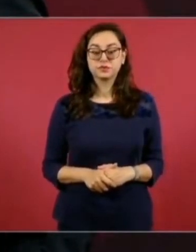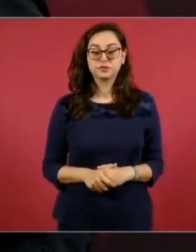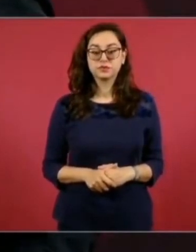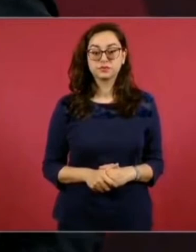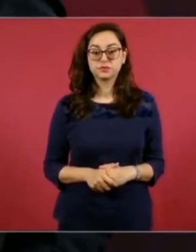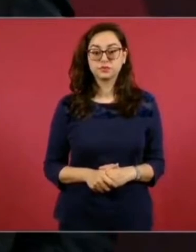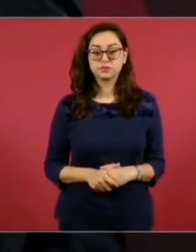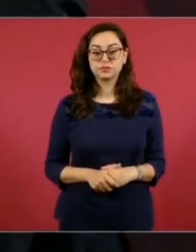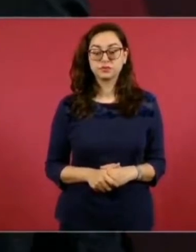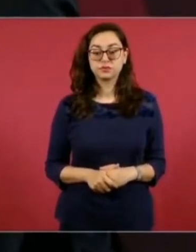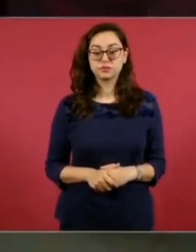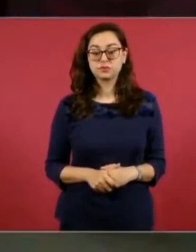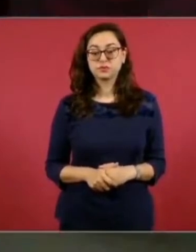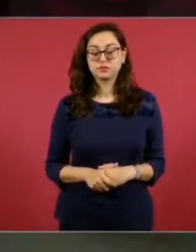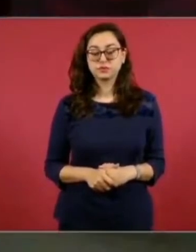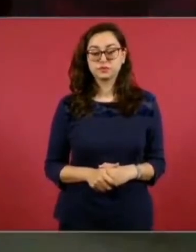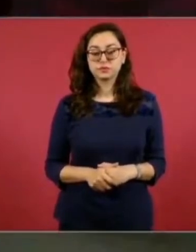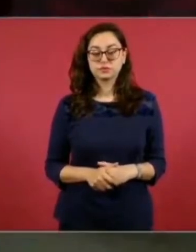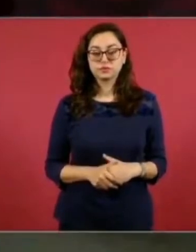Solo